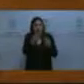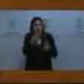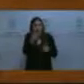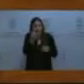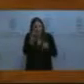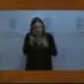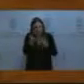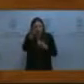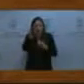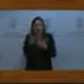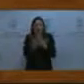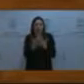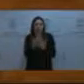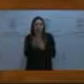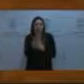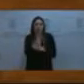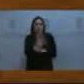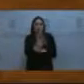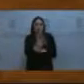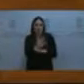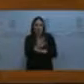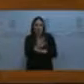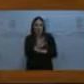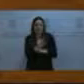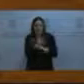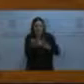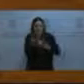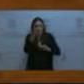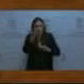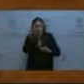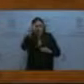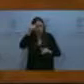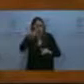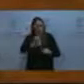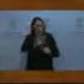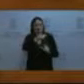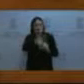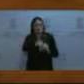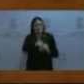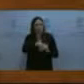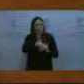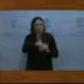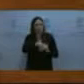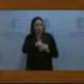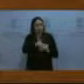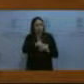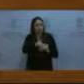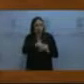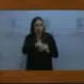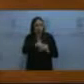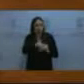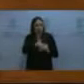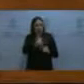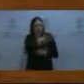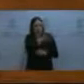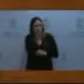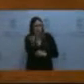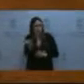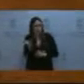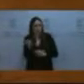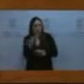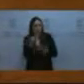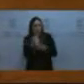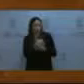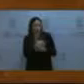esa propuesta del incremento al IPREN, creo que se votó aquí afirmativamente por los distintos grupos parlamentarios, pues defendámoslo